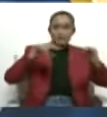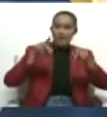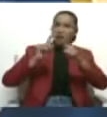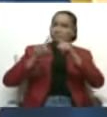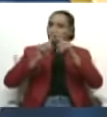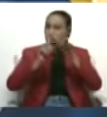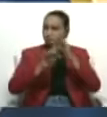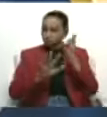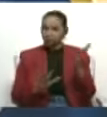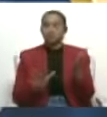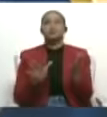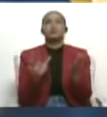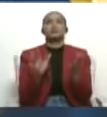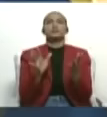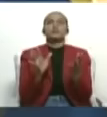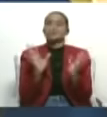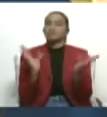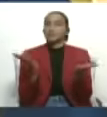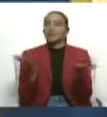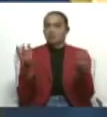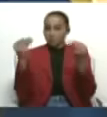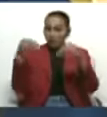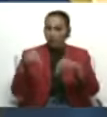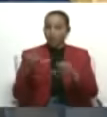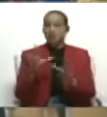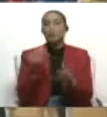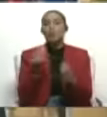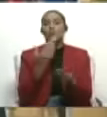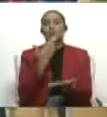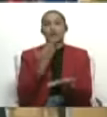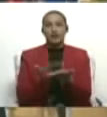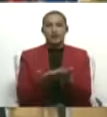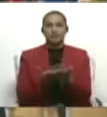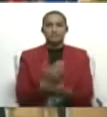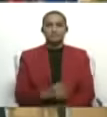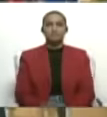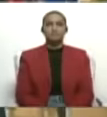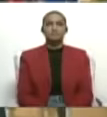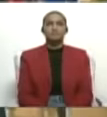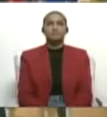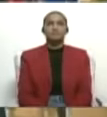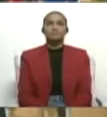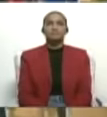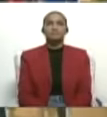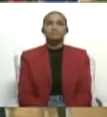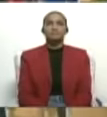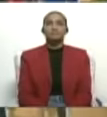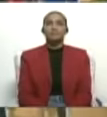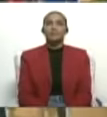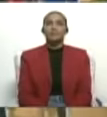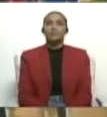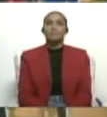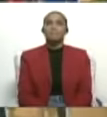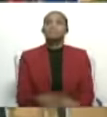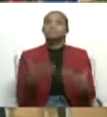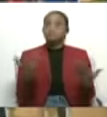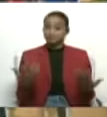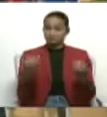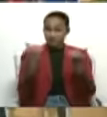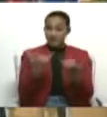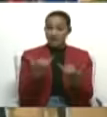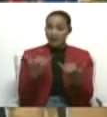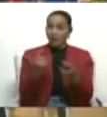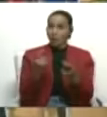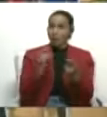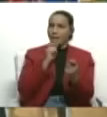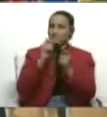países, manteniendo la cooperación en los ámbitos políticos. Muchas gracias. A continuación, pregunta por parte